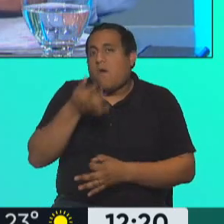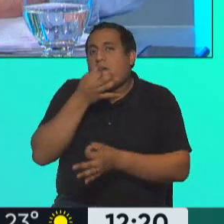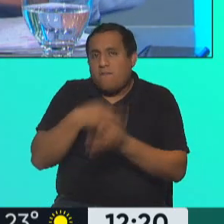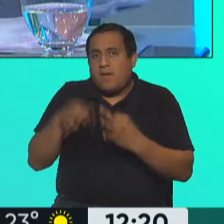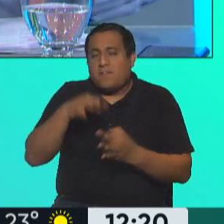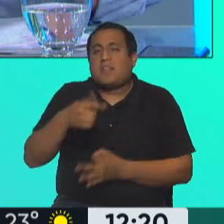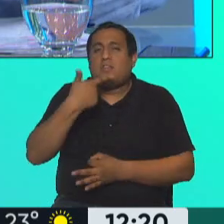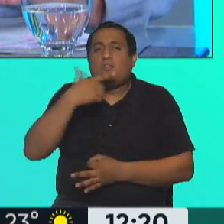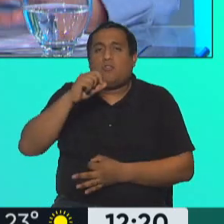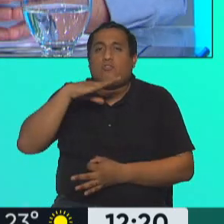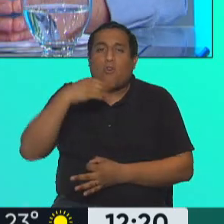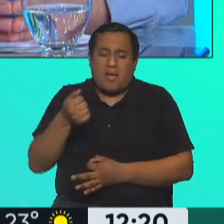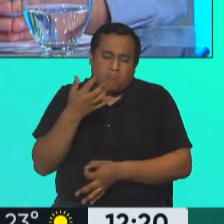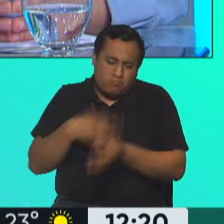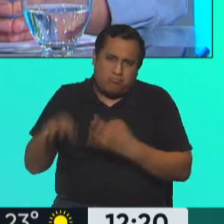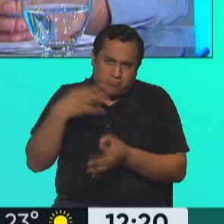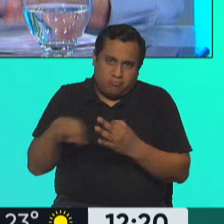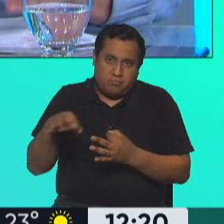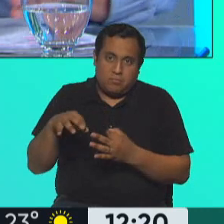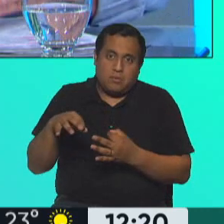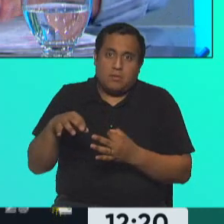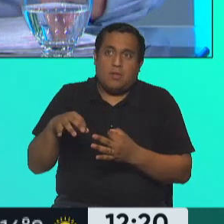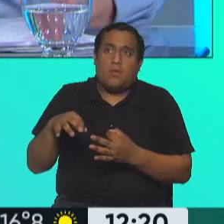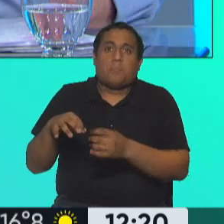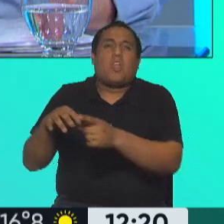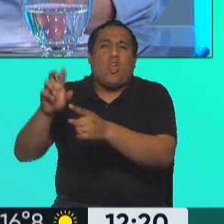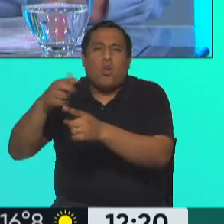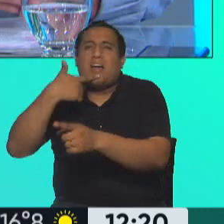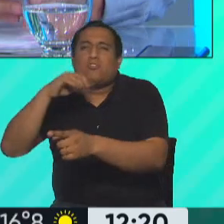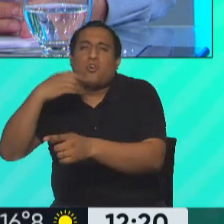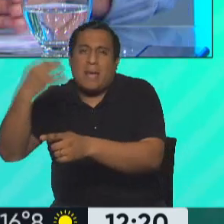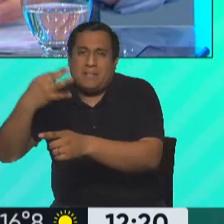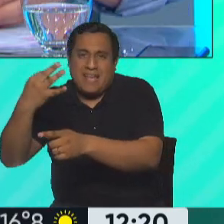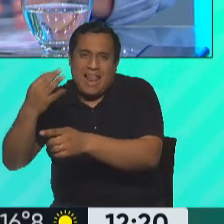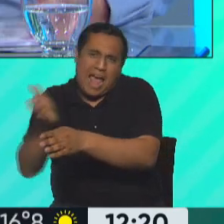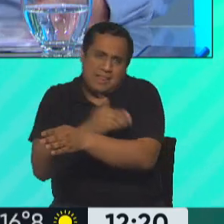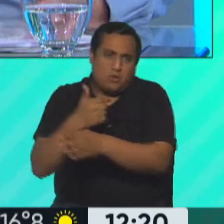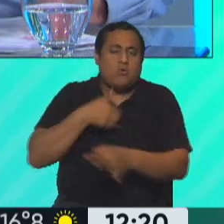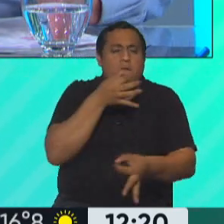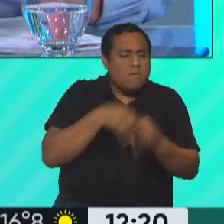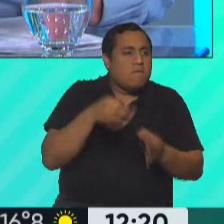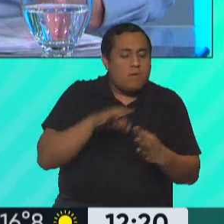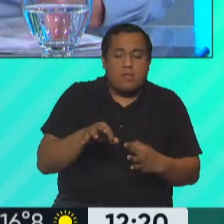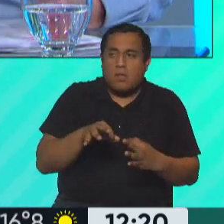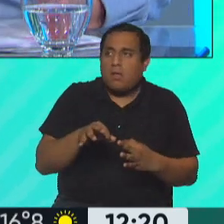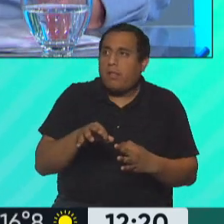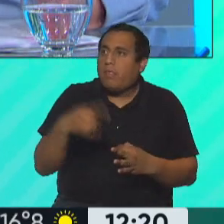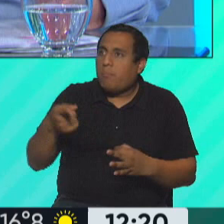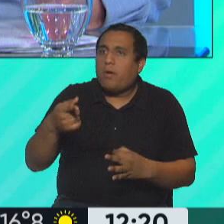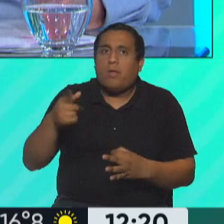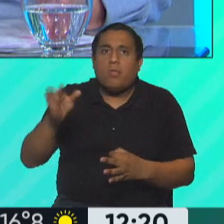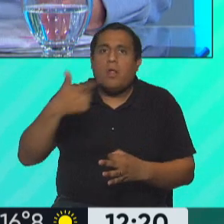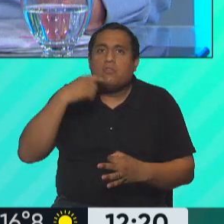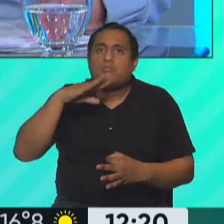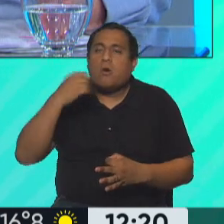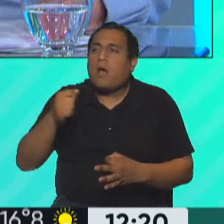la soja antes de esto. Antes del dólar soja. Antes del dólar soja y como yo... antes del dólar soja se